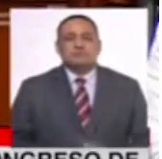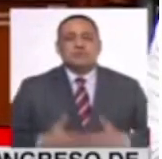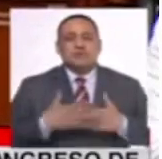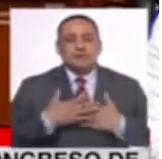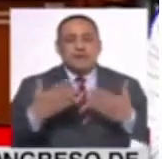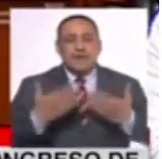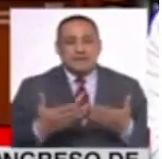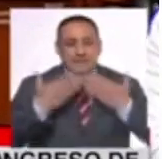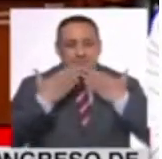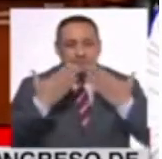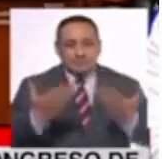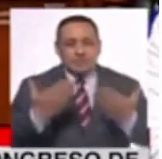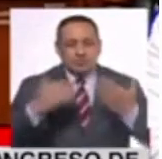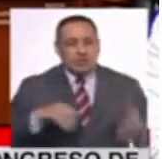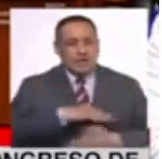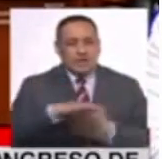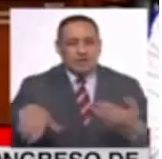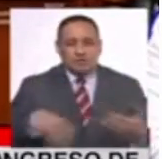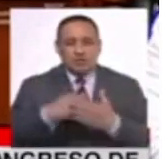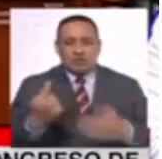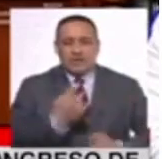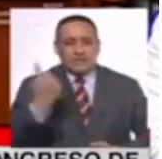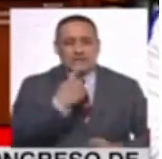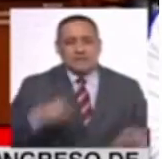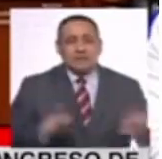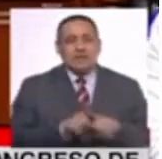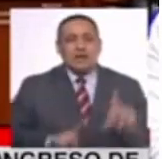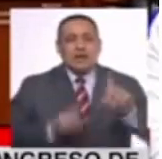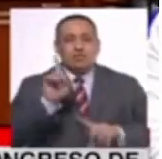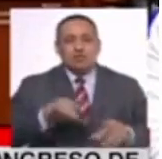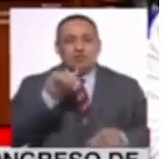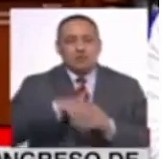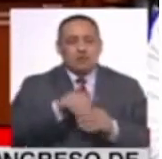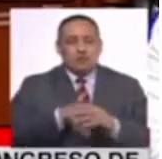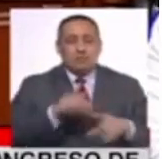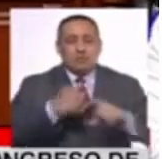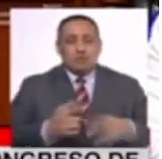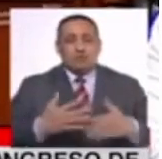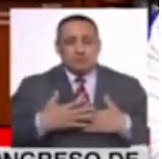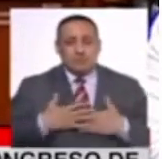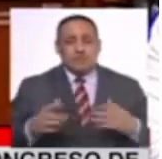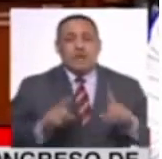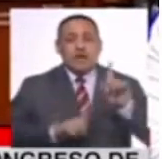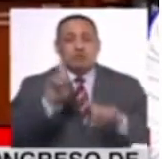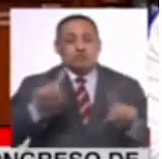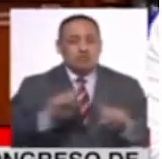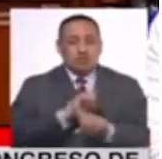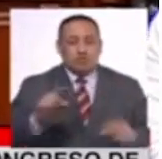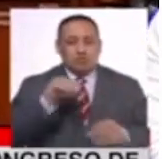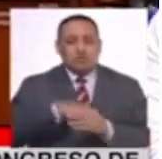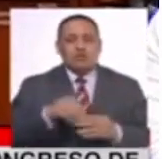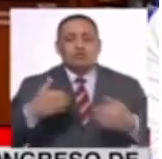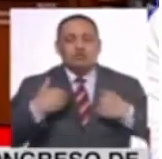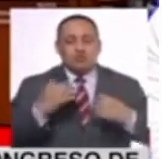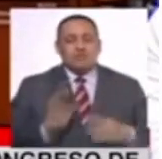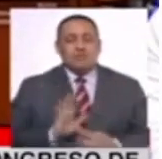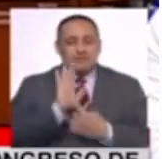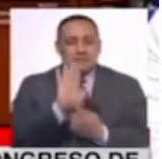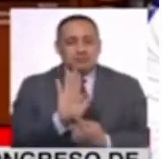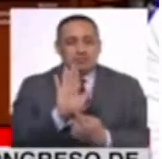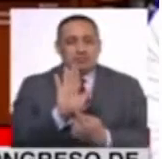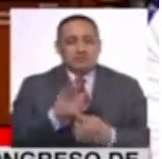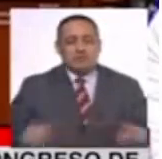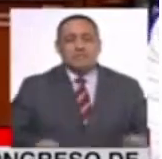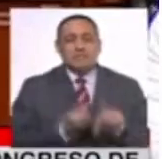Mi agradecimiento a todos de manera general, quienes votaron por mí y quienes no lo hicieron. Yo lo represento